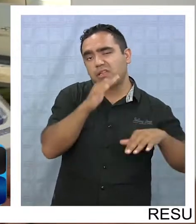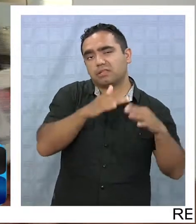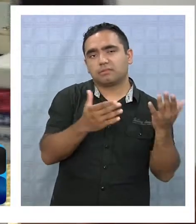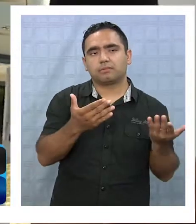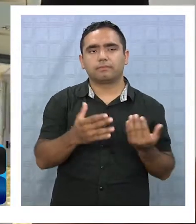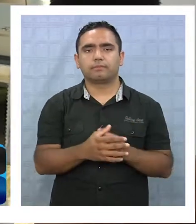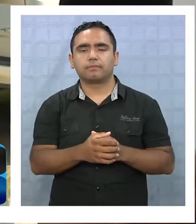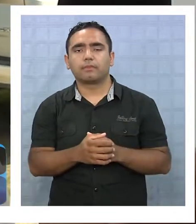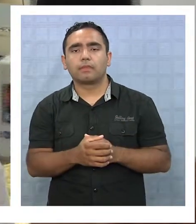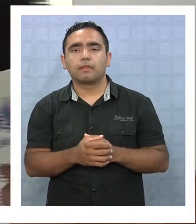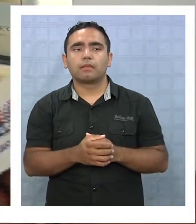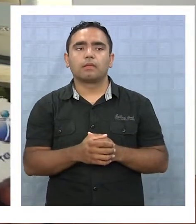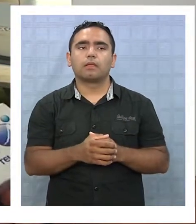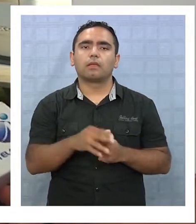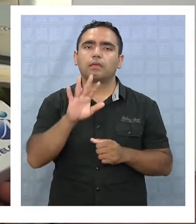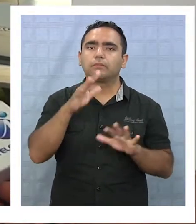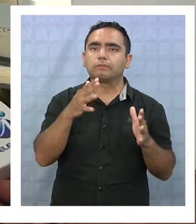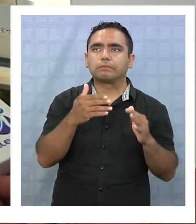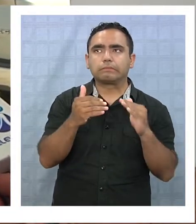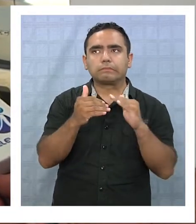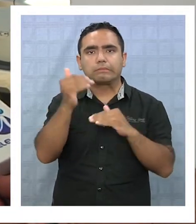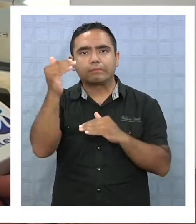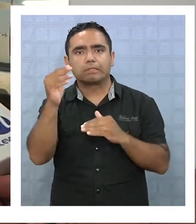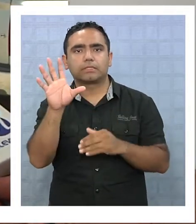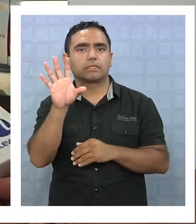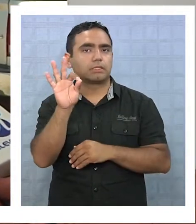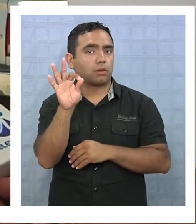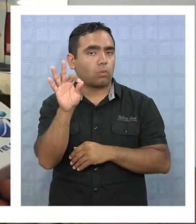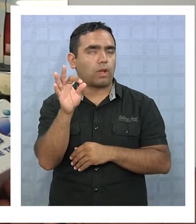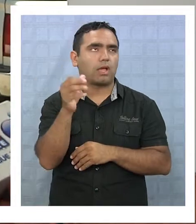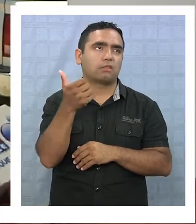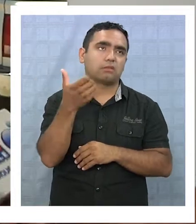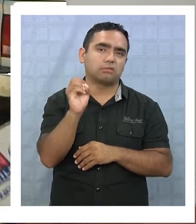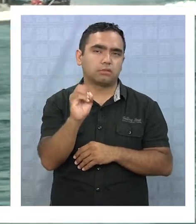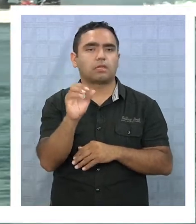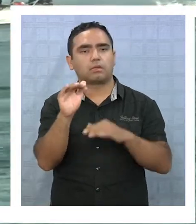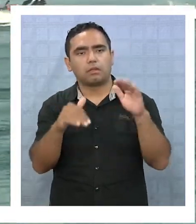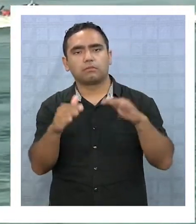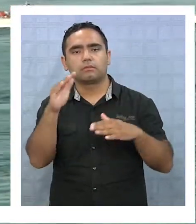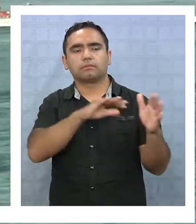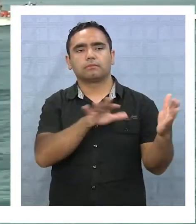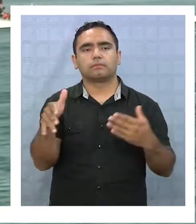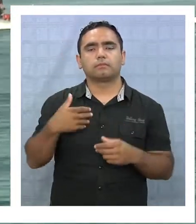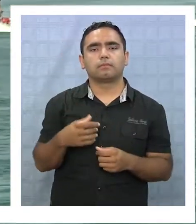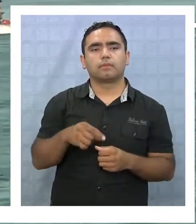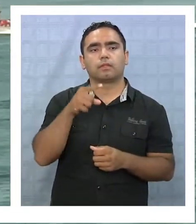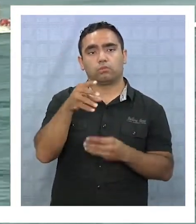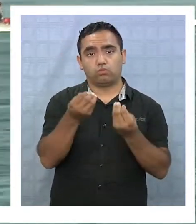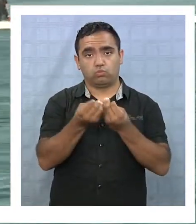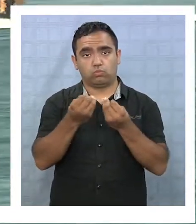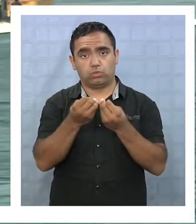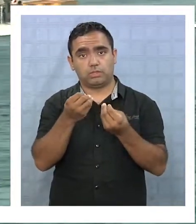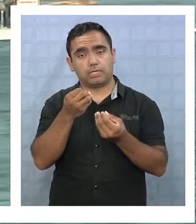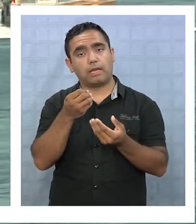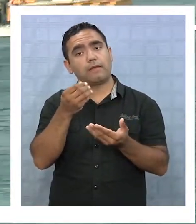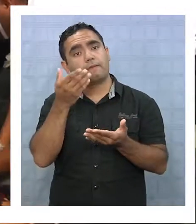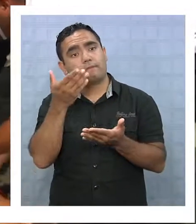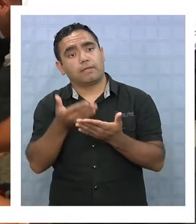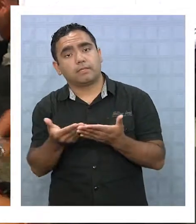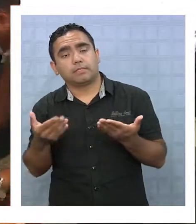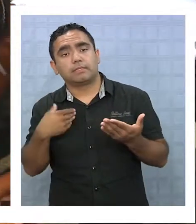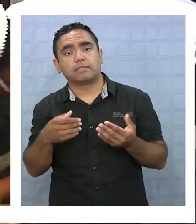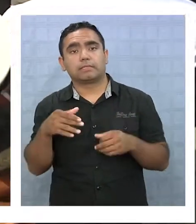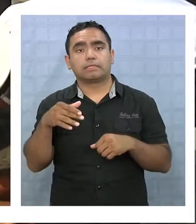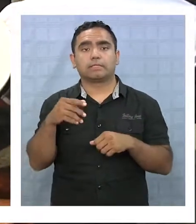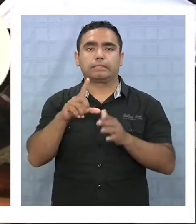¿Y se espera que llegue a unas? 50, 60. Sin embargo, muchas veces la posible demora en la